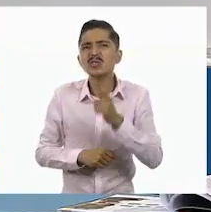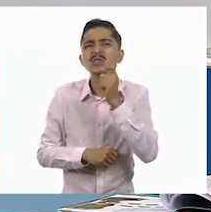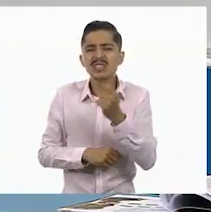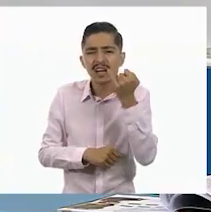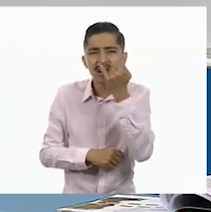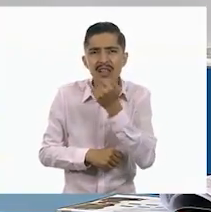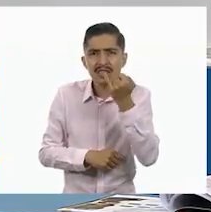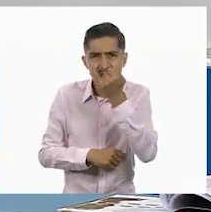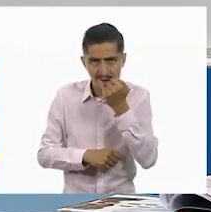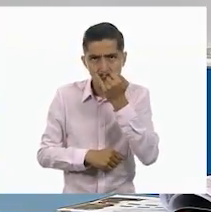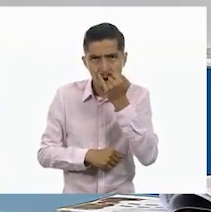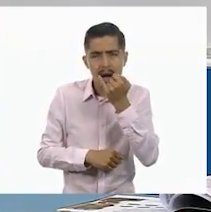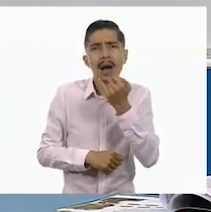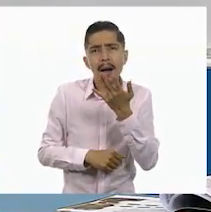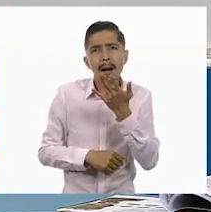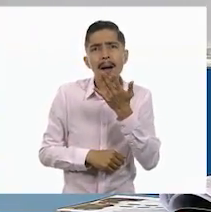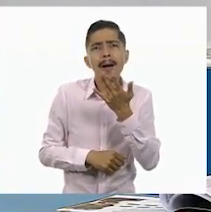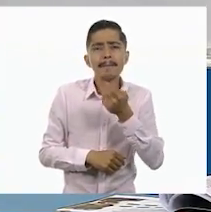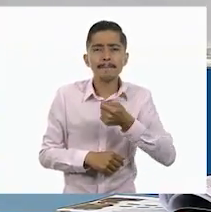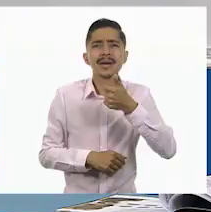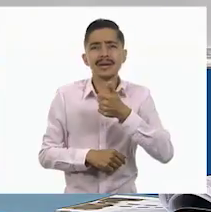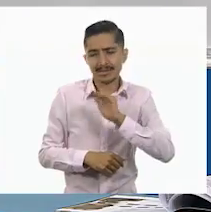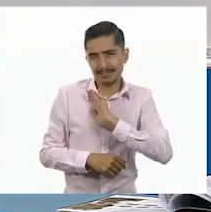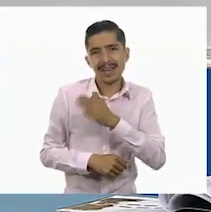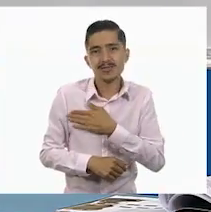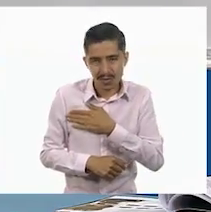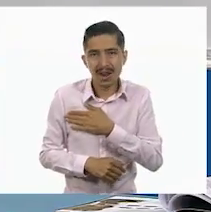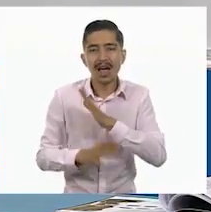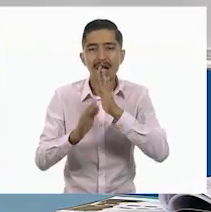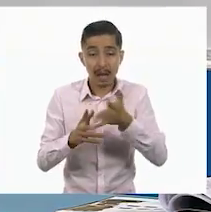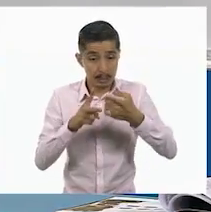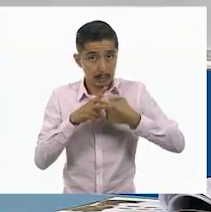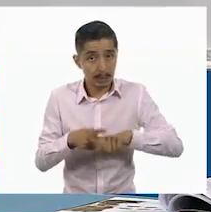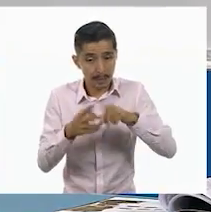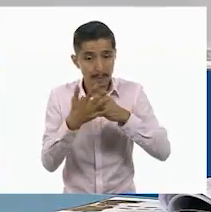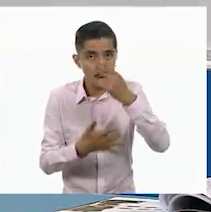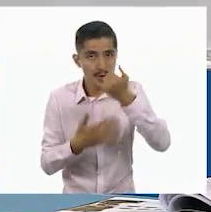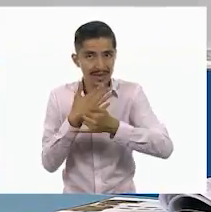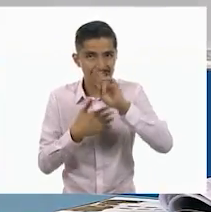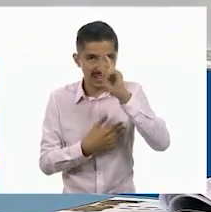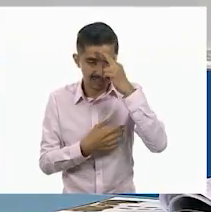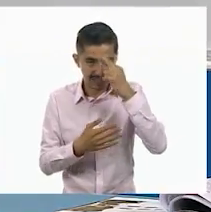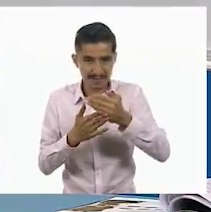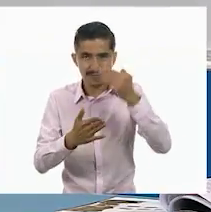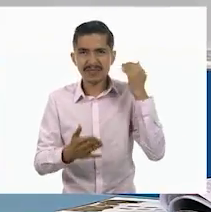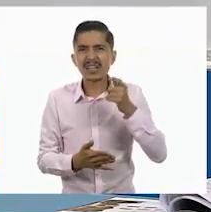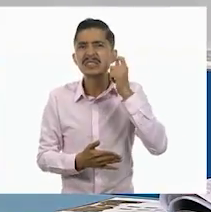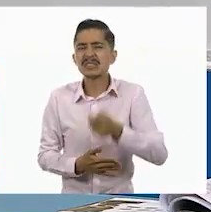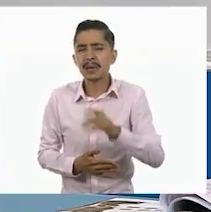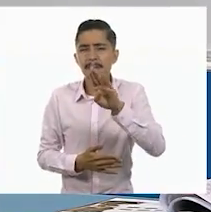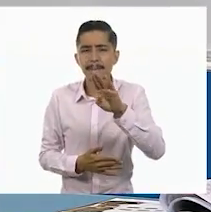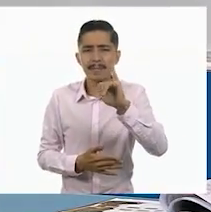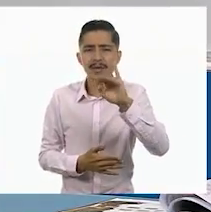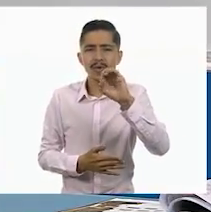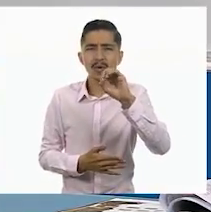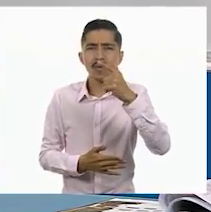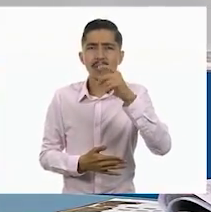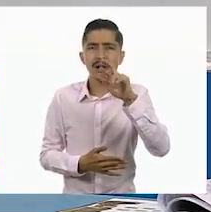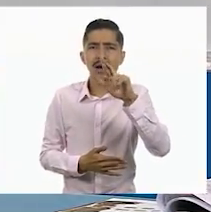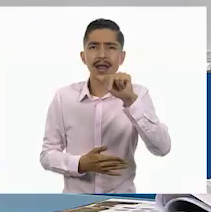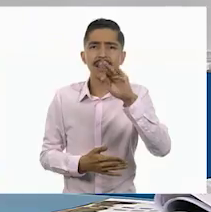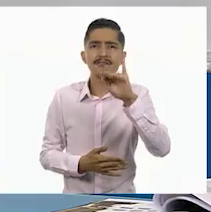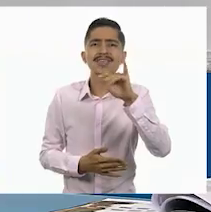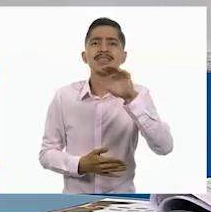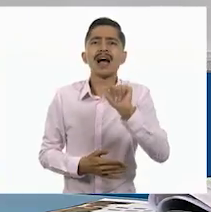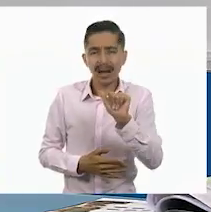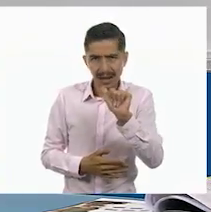Lengua Materna Español, porque vamos a dar continuidad al proyecto de la biografía, la redacción de tu biografía.